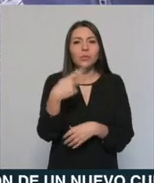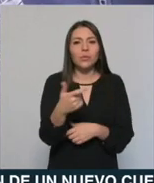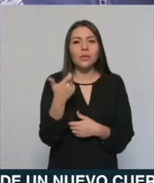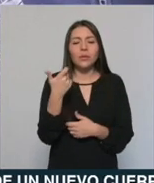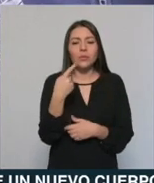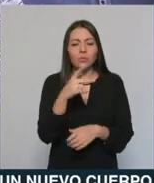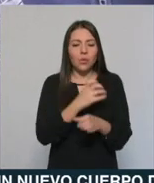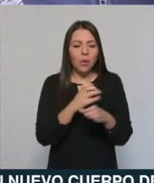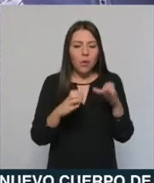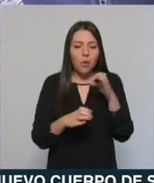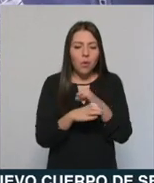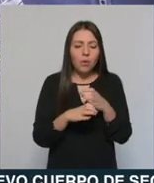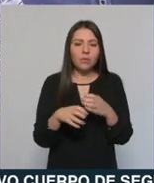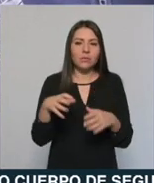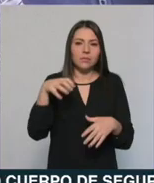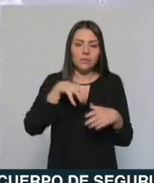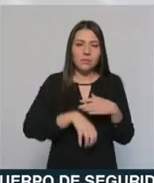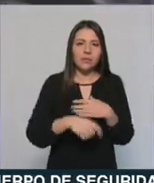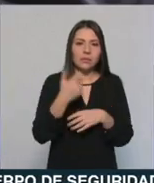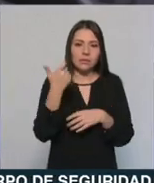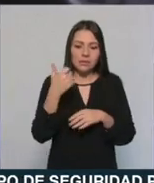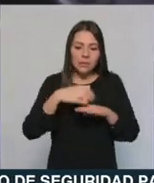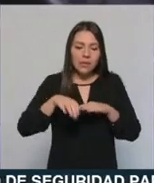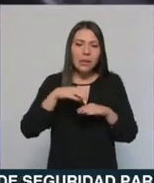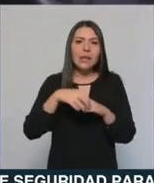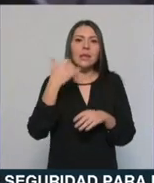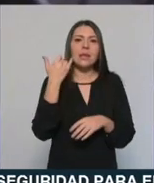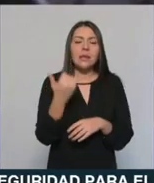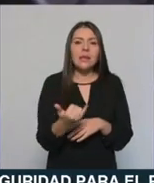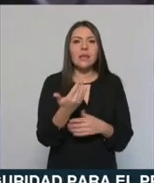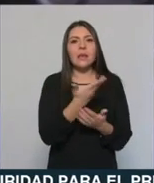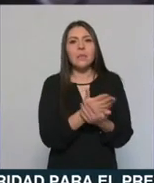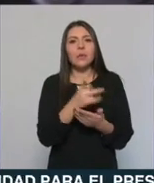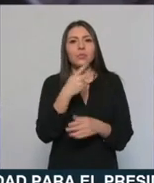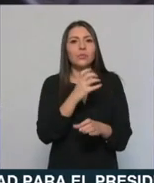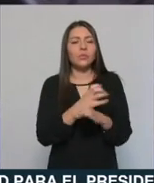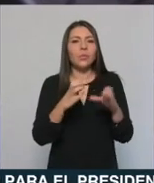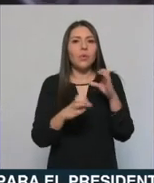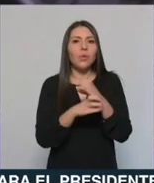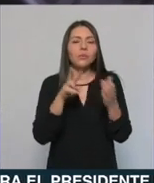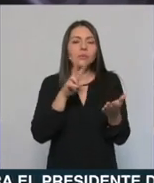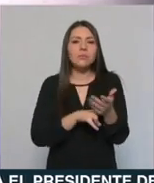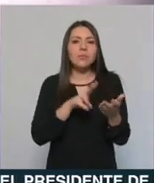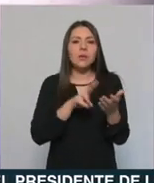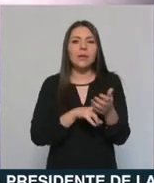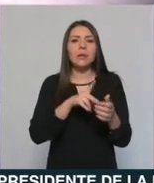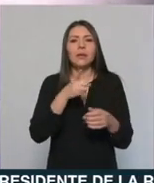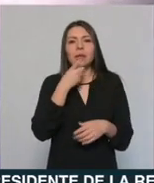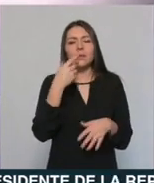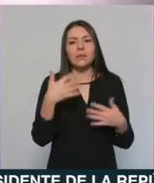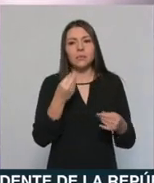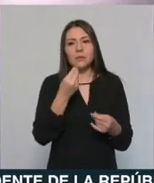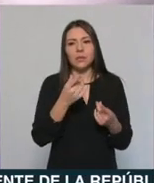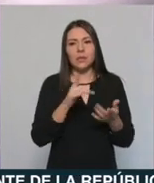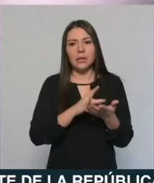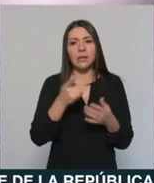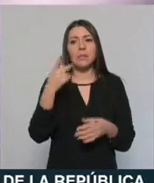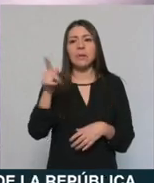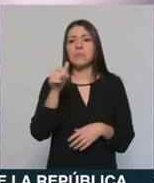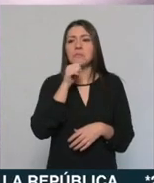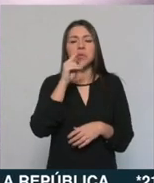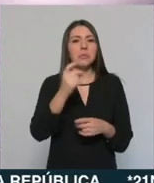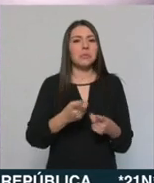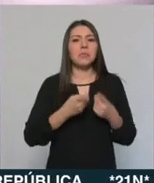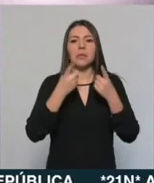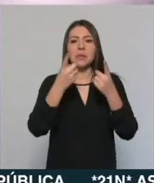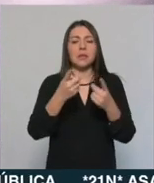cosas personales como el efectivo. Aunque el policía Alejandro menciona que no ha recibido algún reconocimiento económico por